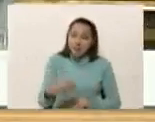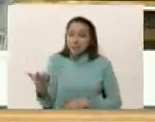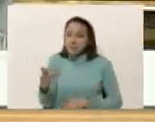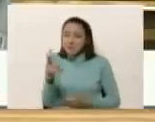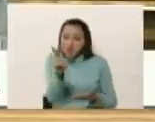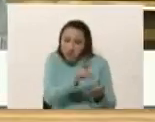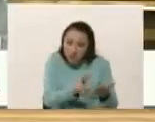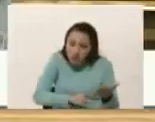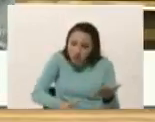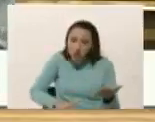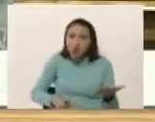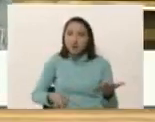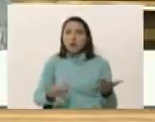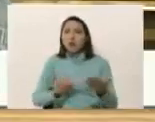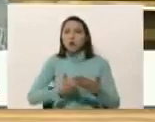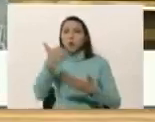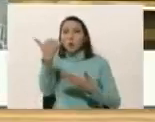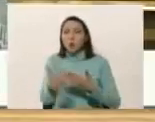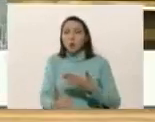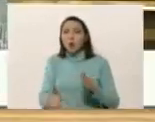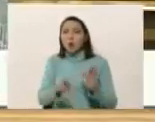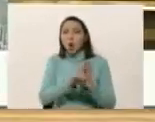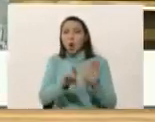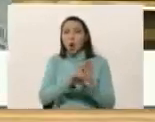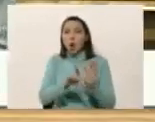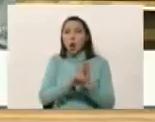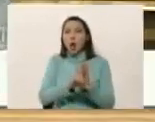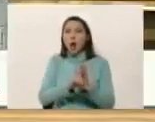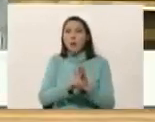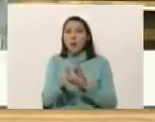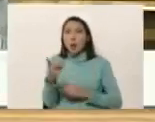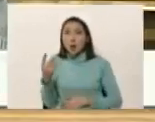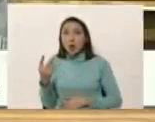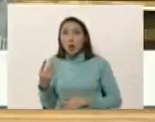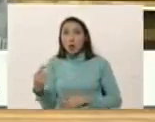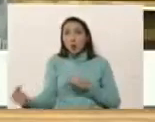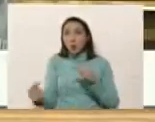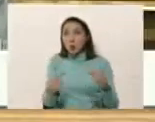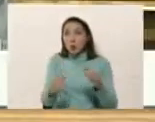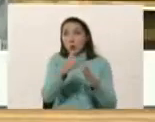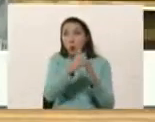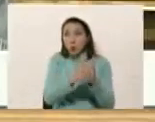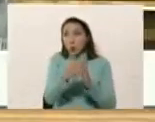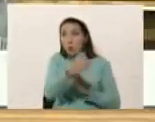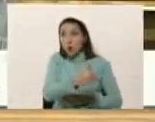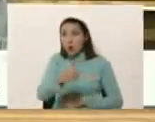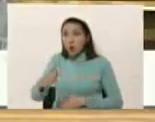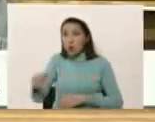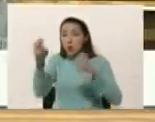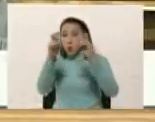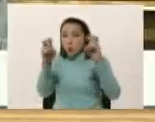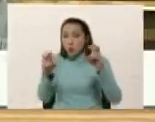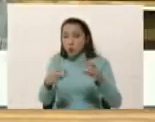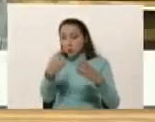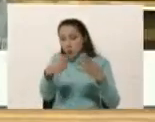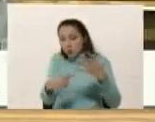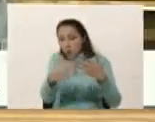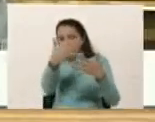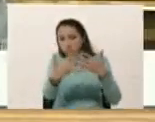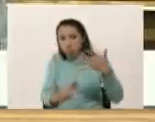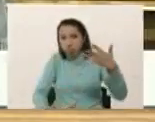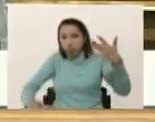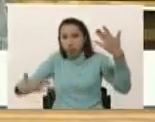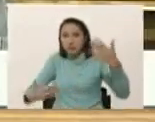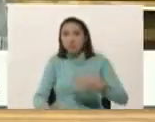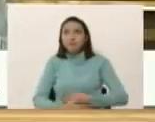este proyecto de ley para segunda discusión artículo por artículo incluidos los títulos de piedras pero acápites y las